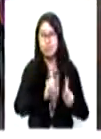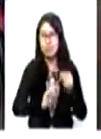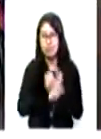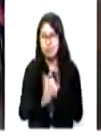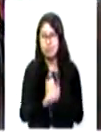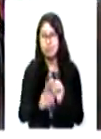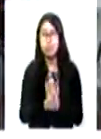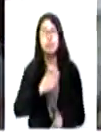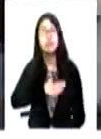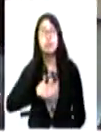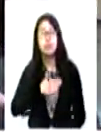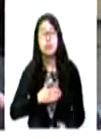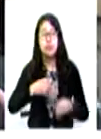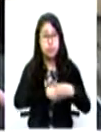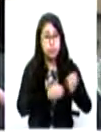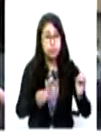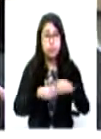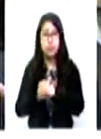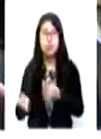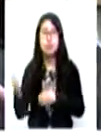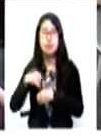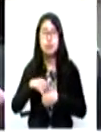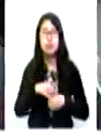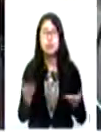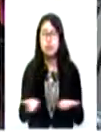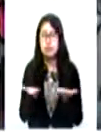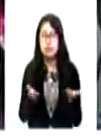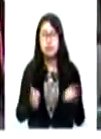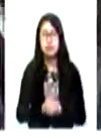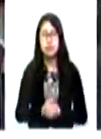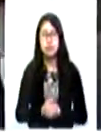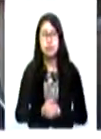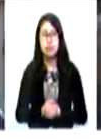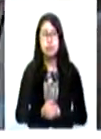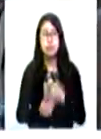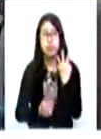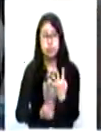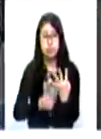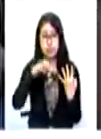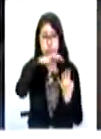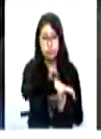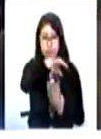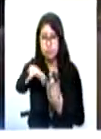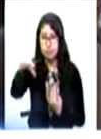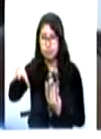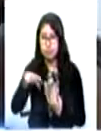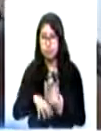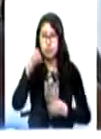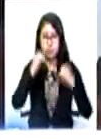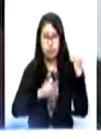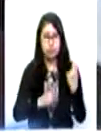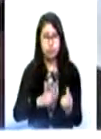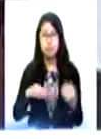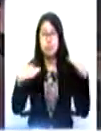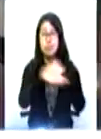me permiten, los puntos de empadronamiento para los jóvenes están en cuatro zonas, particularmente en Oruro, en la